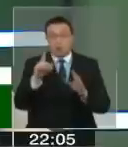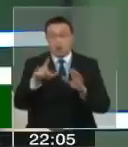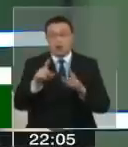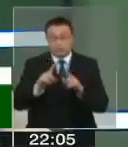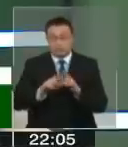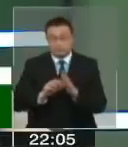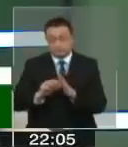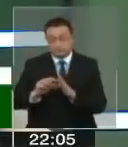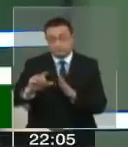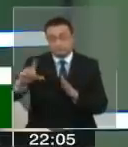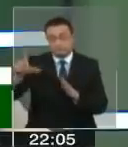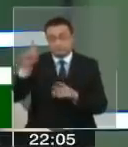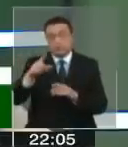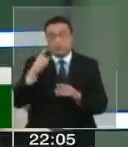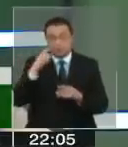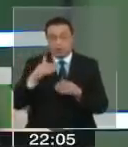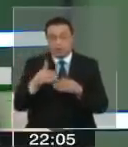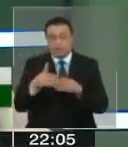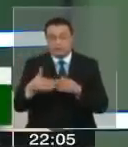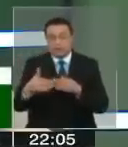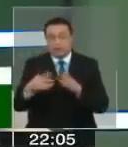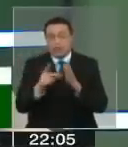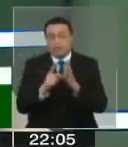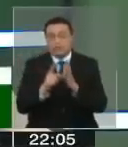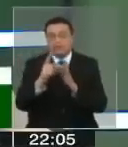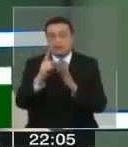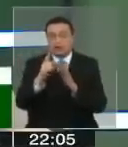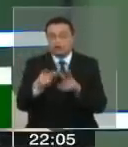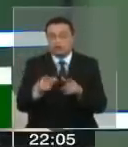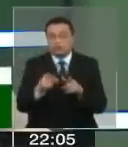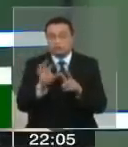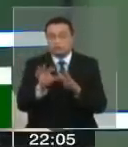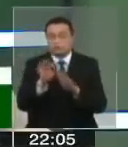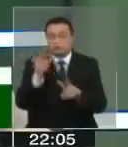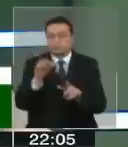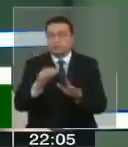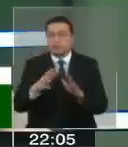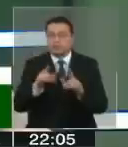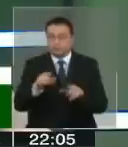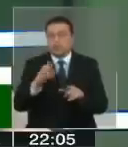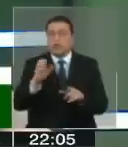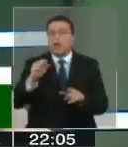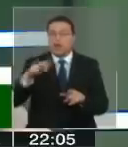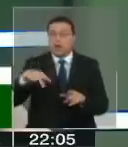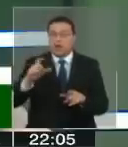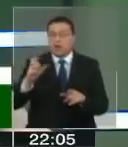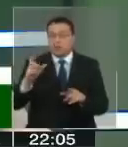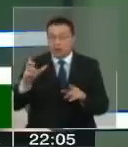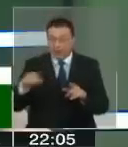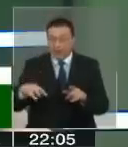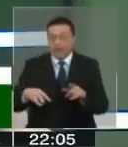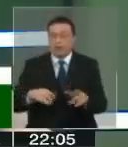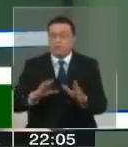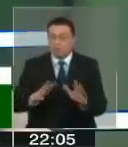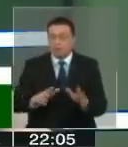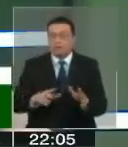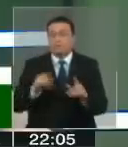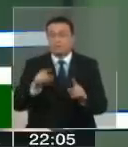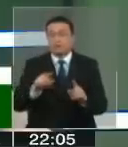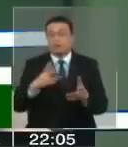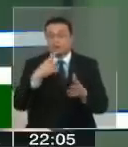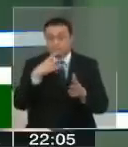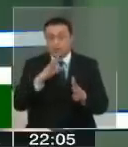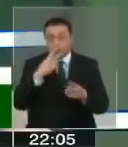elementos iniciales cuando uno ve a un niño con un retraso del desarrollo y decir, me parece que pudiese ser en esta línea. Uh-huh. Que han